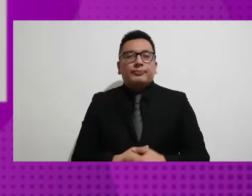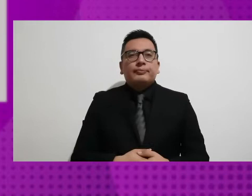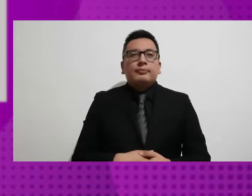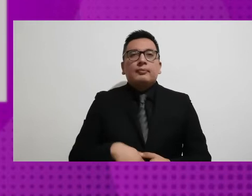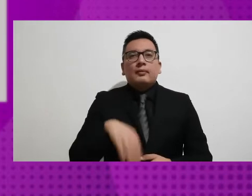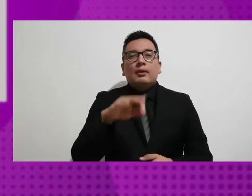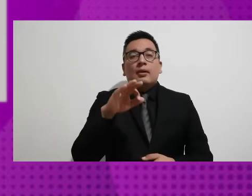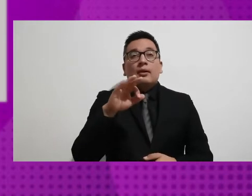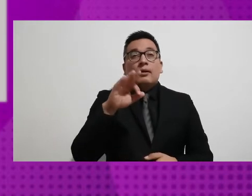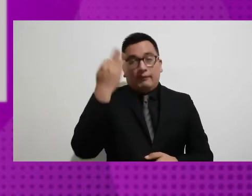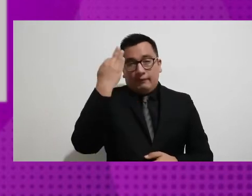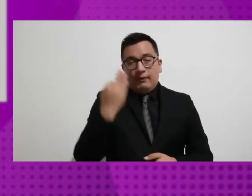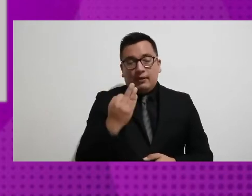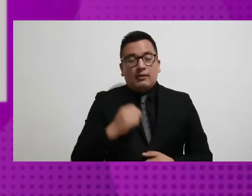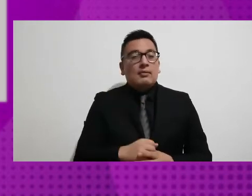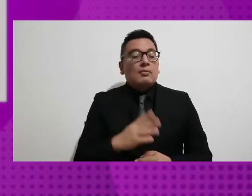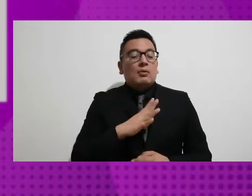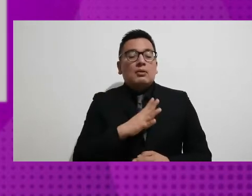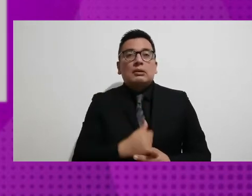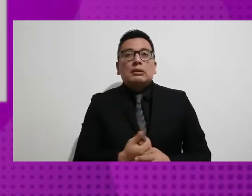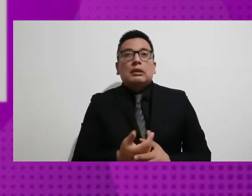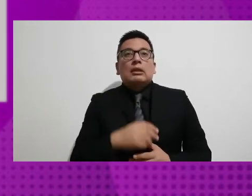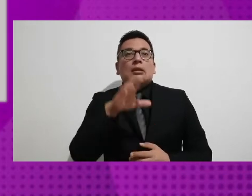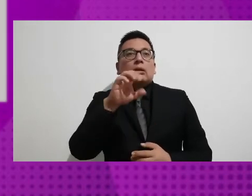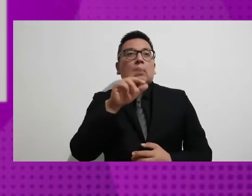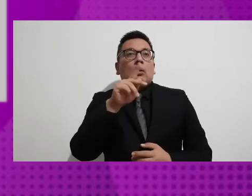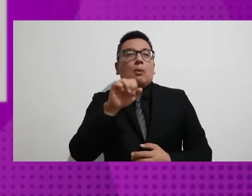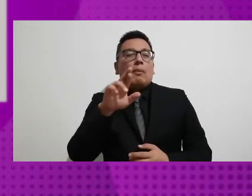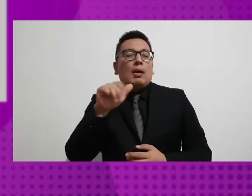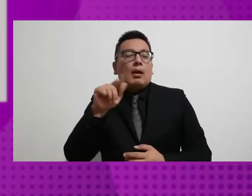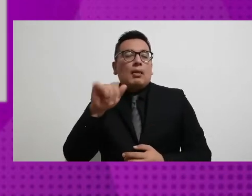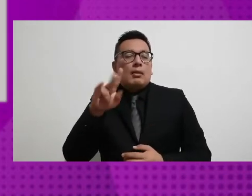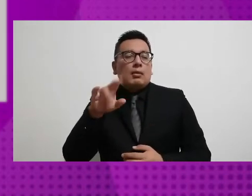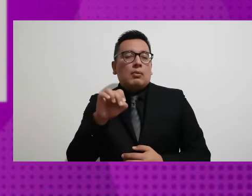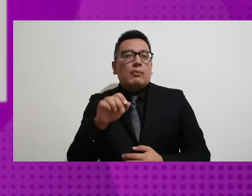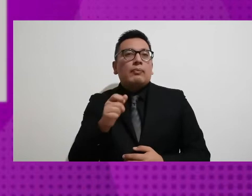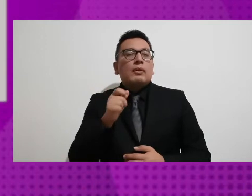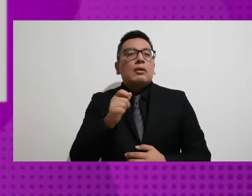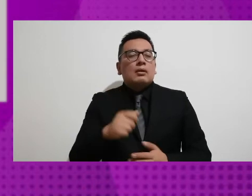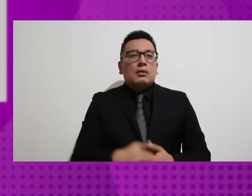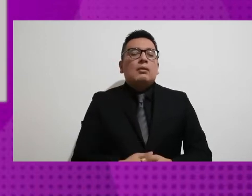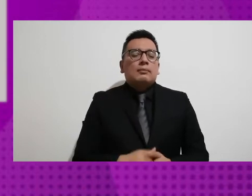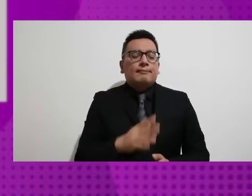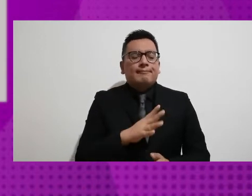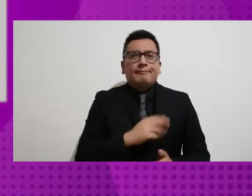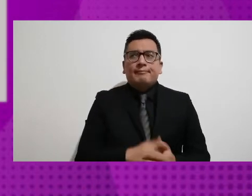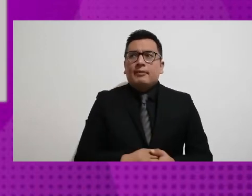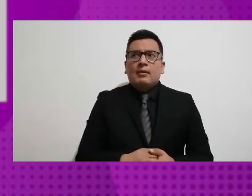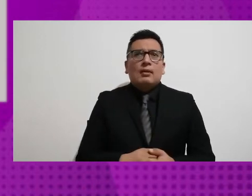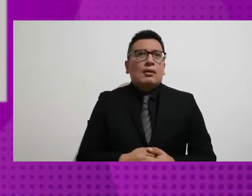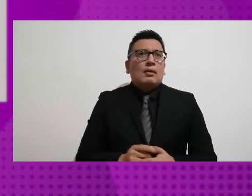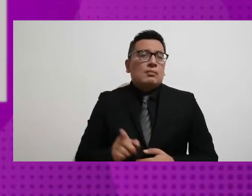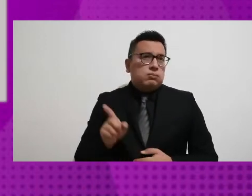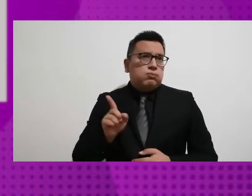órdenes de gobierno comienzan a colaborar para lograr sus fines propios. Mantiene que el poder central y el